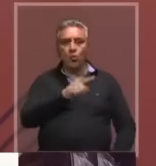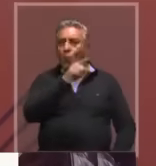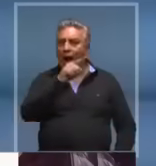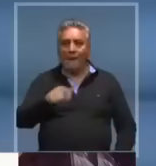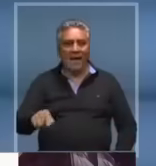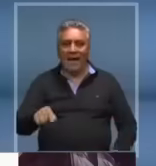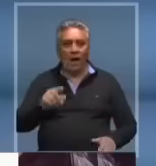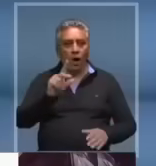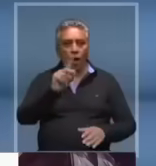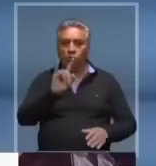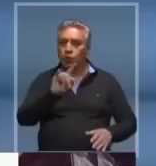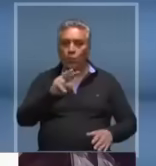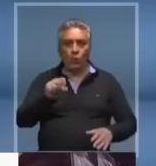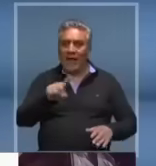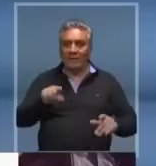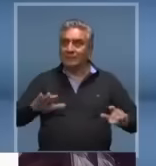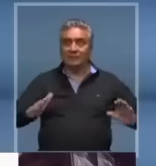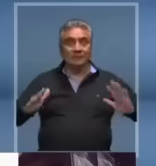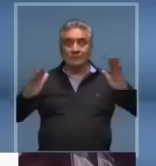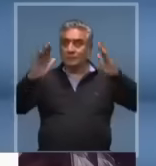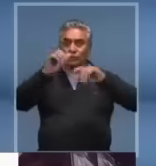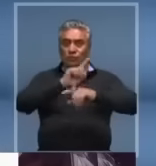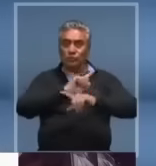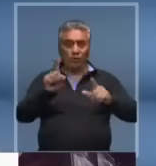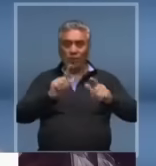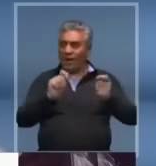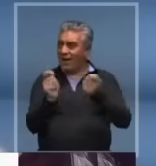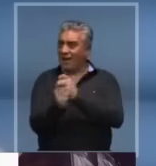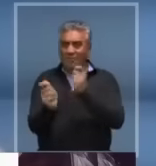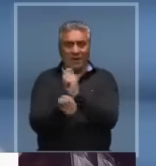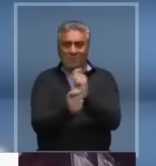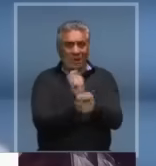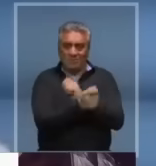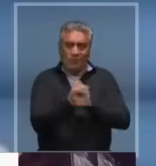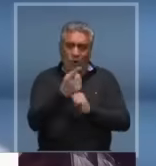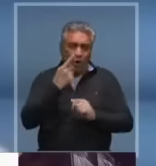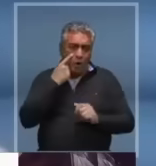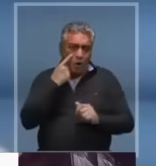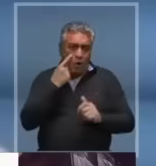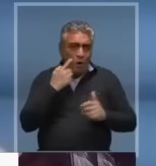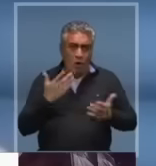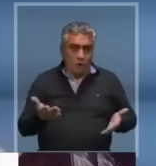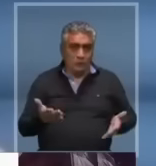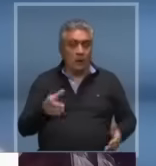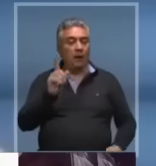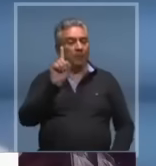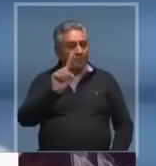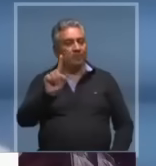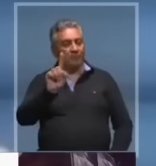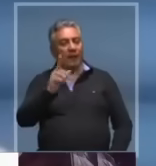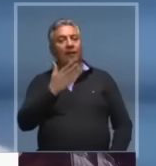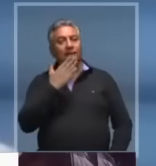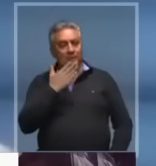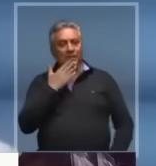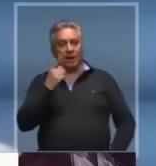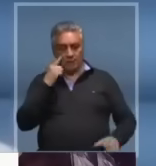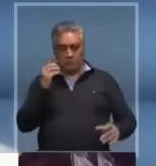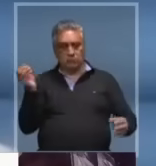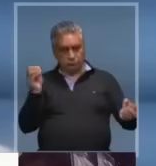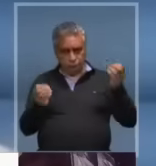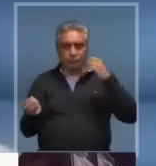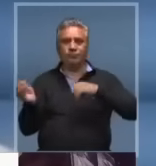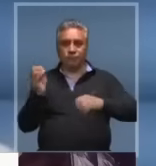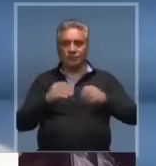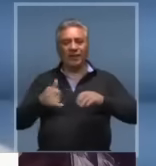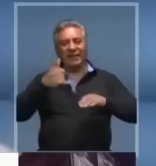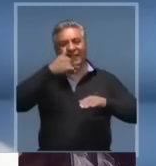por todo lo que sabemos, los cambios ecológicos, etc. Pero también tienen que hacerse los diseños con periodos de retorno muchísimo